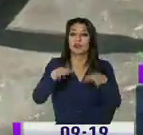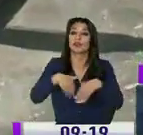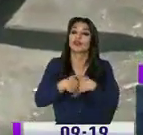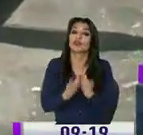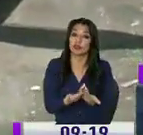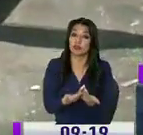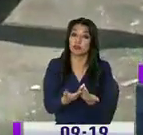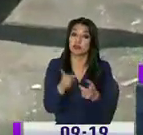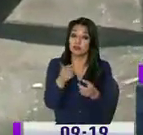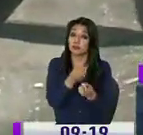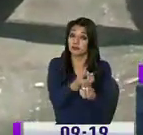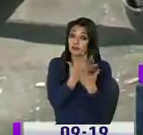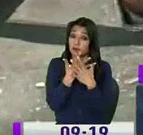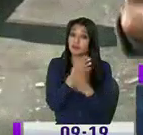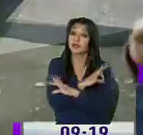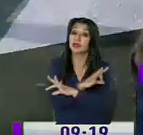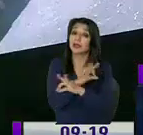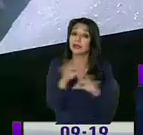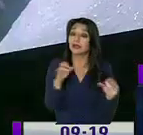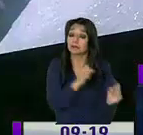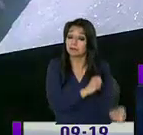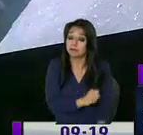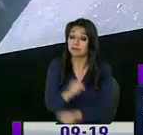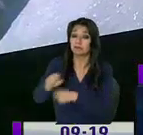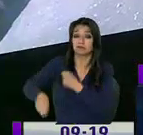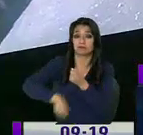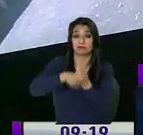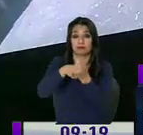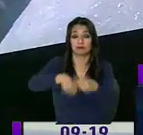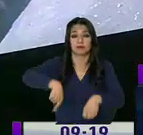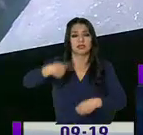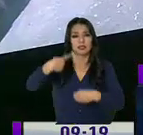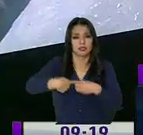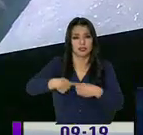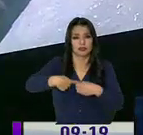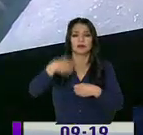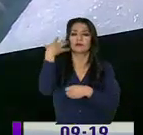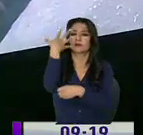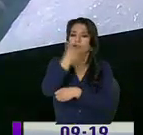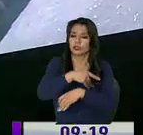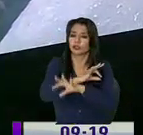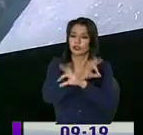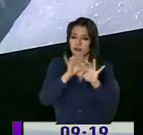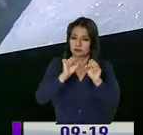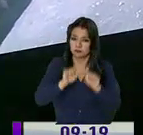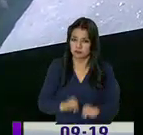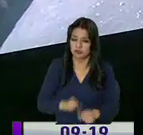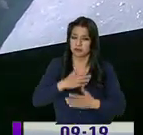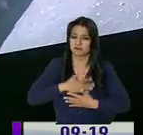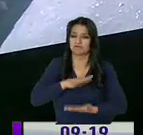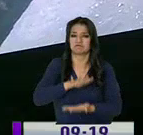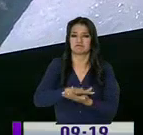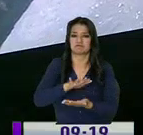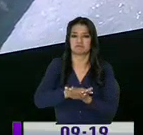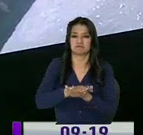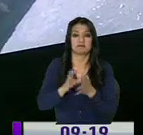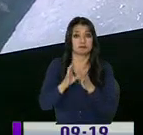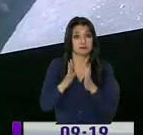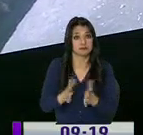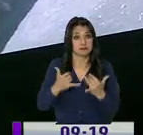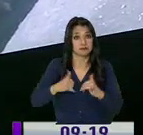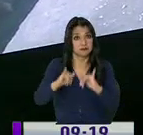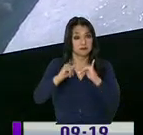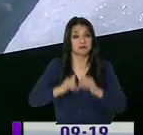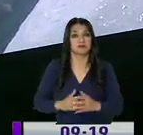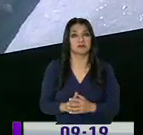acceder a esta información y también ser parte de la limpieza de Quito para que nuestra ciudad vuelva a la calma. Esa es la información, Roberto, Alison. Ustedes continúan con